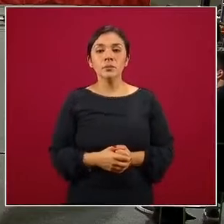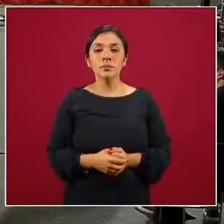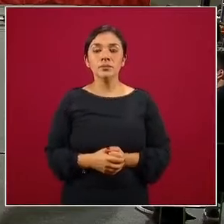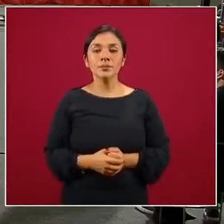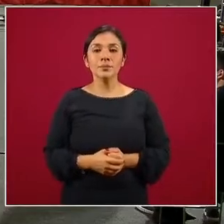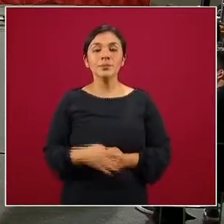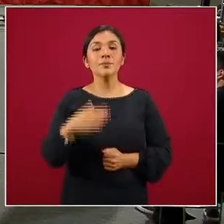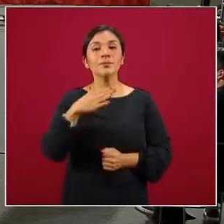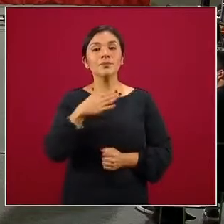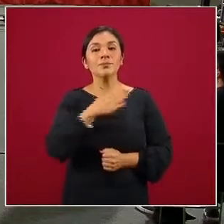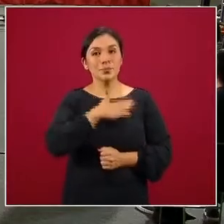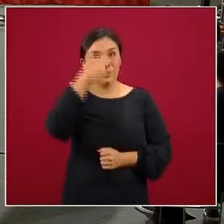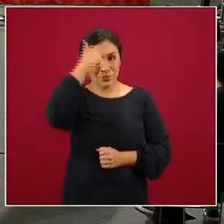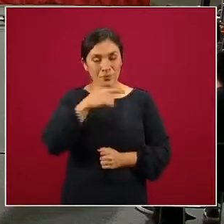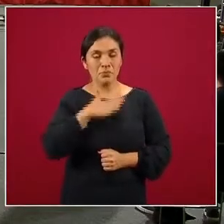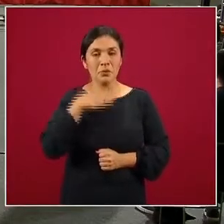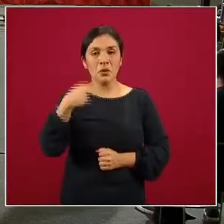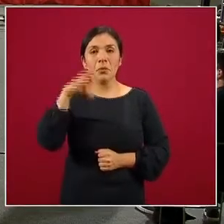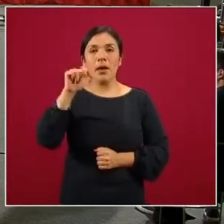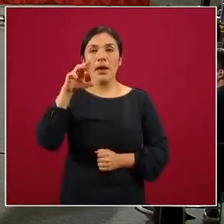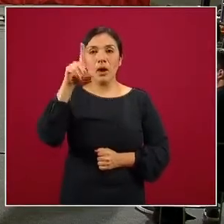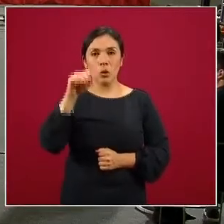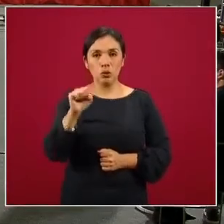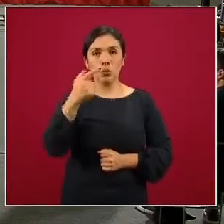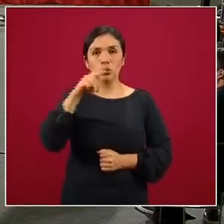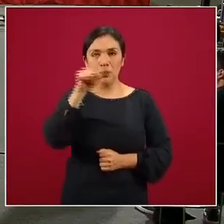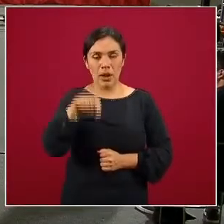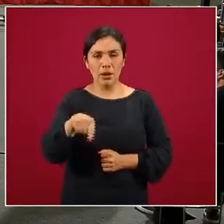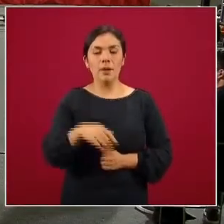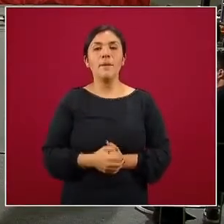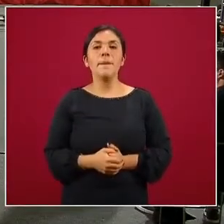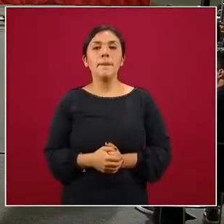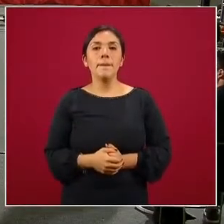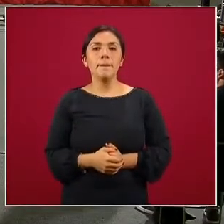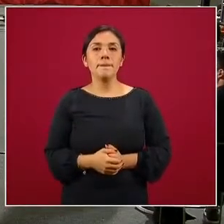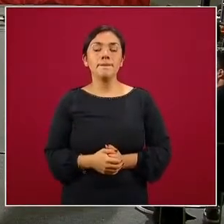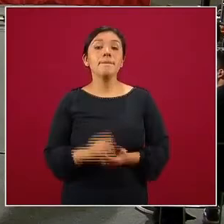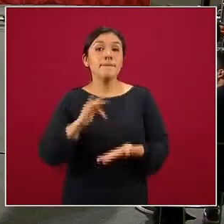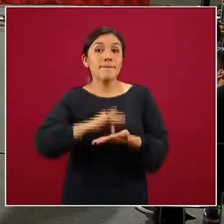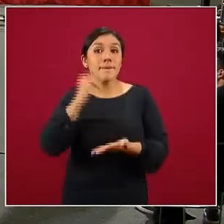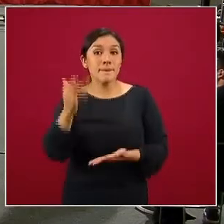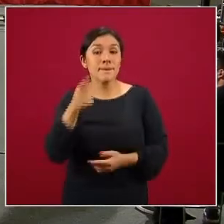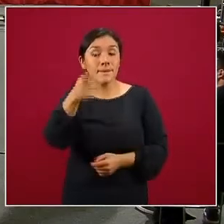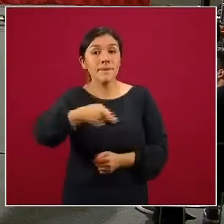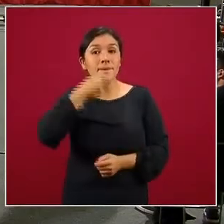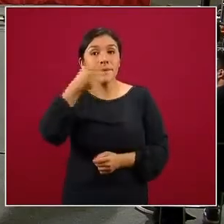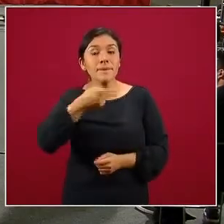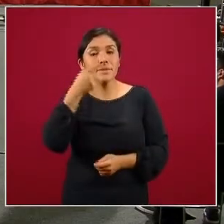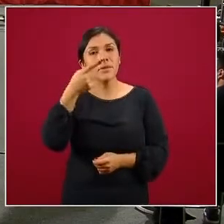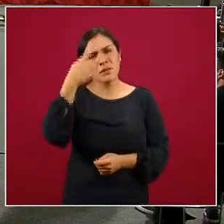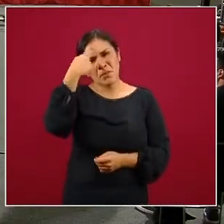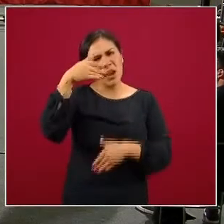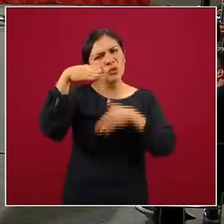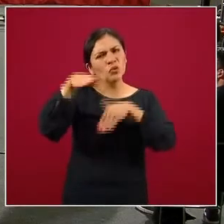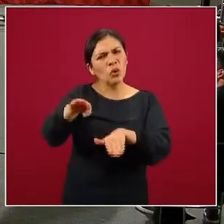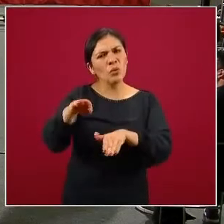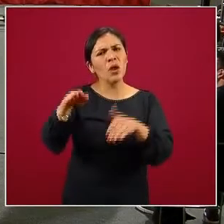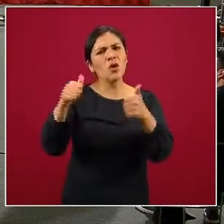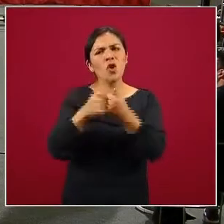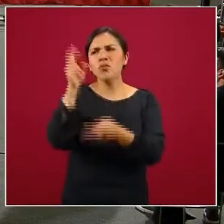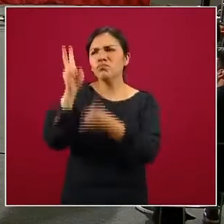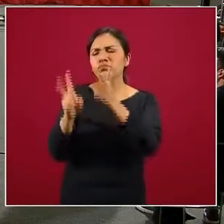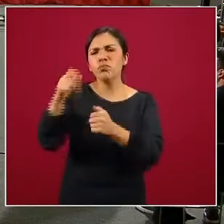¿Qué tal, doctora Lomía, doctor Gatell? Carlos Guzmán de ABA Noticias, Veracruz, agradeciéndole mucho esta precisión que hizo de la conversación que tuvo con el